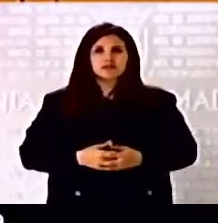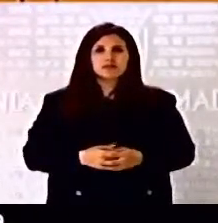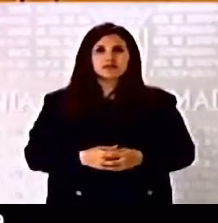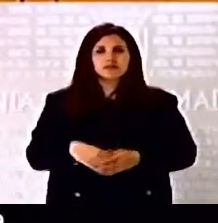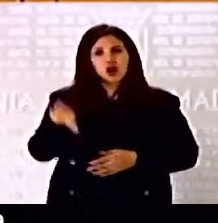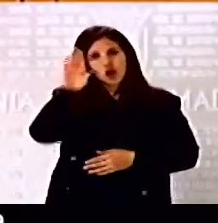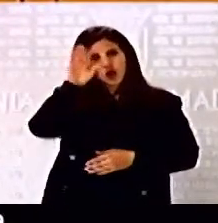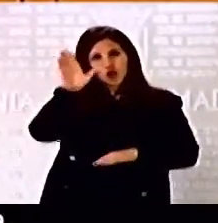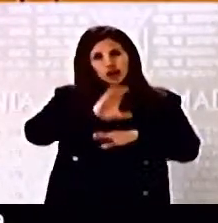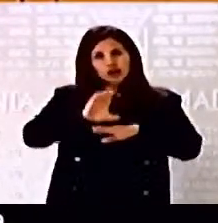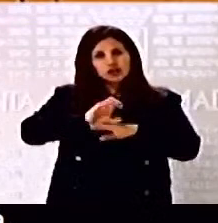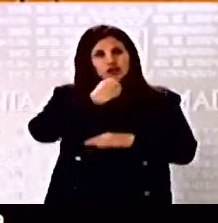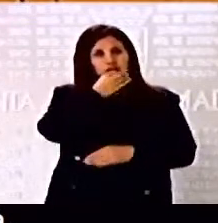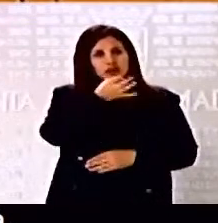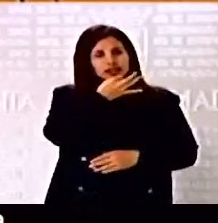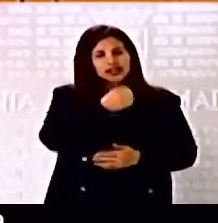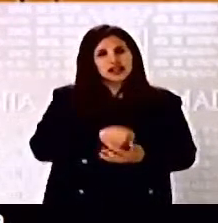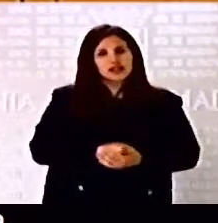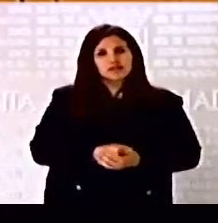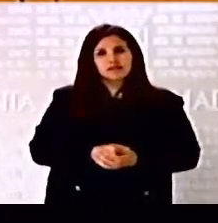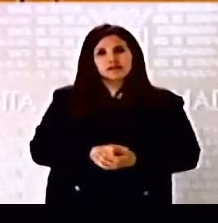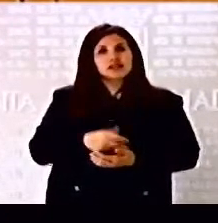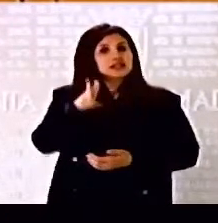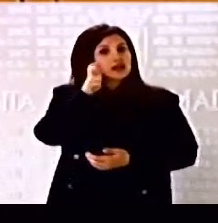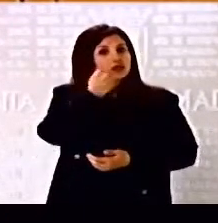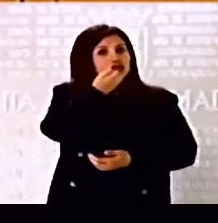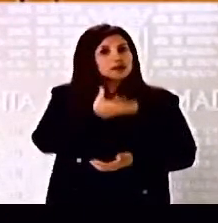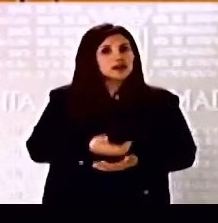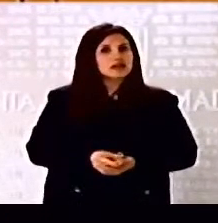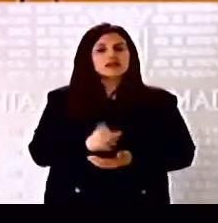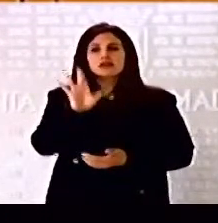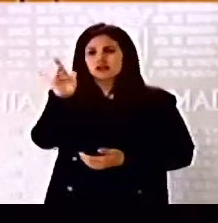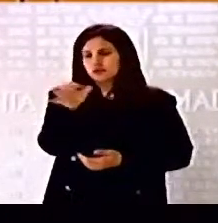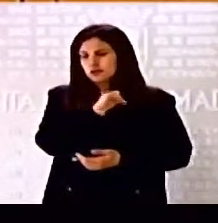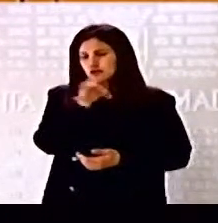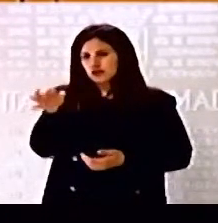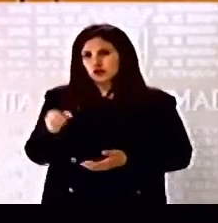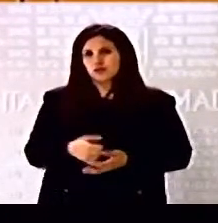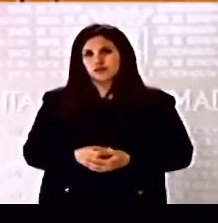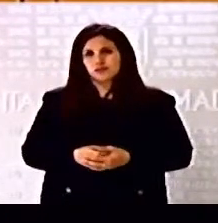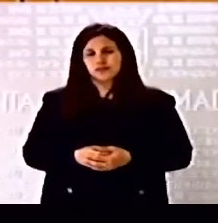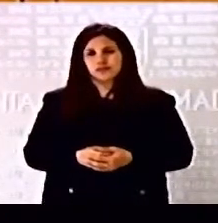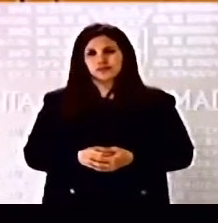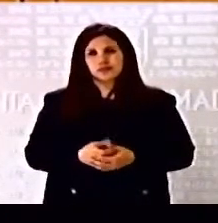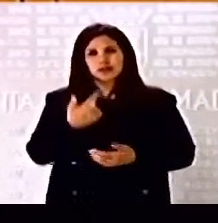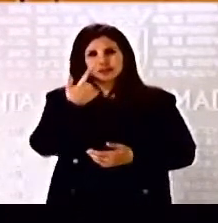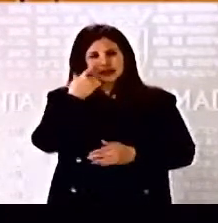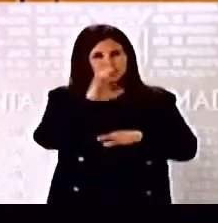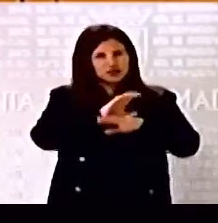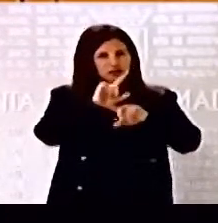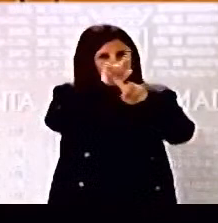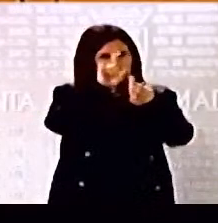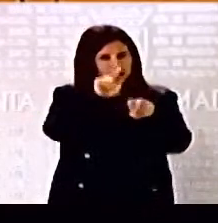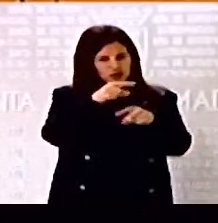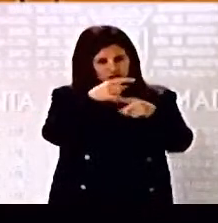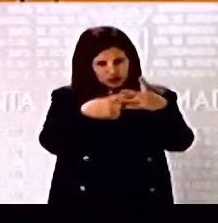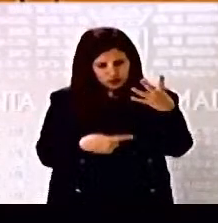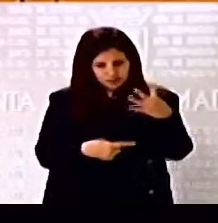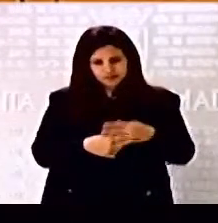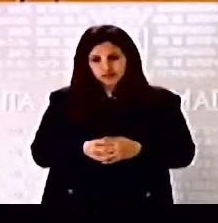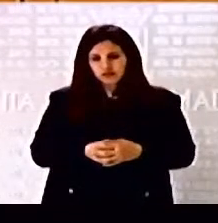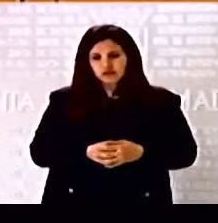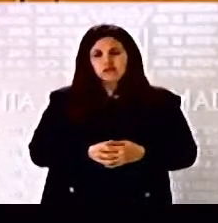Hola, consejero, buenas tardes. Buenas tardes, Sergio. ¿Se escucha bien? Perfectamente. Sí. Consejero, varias cuestiones. Le